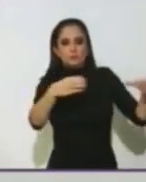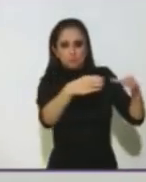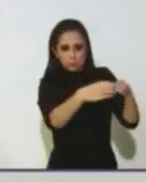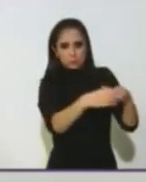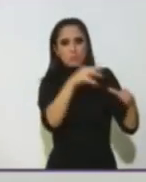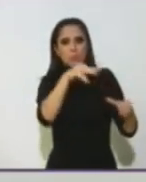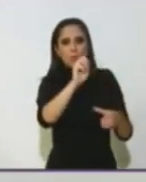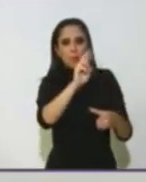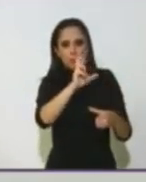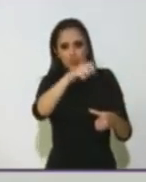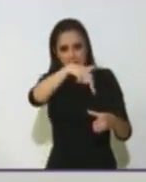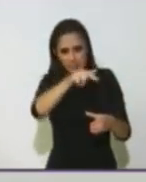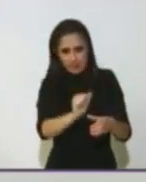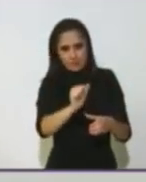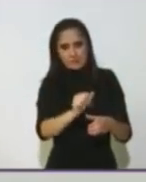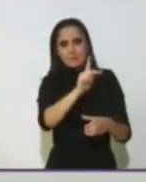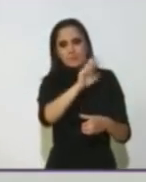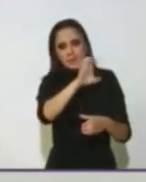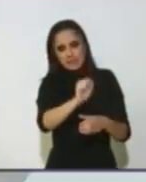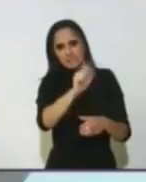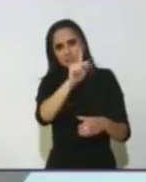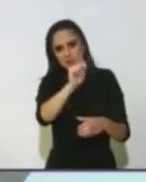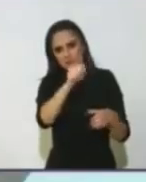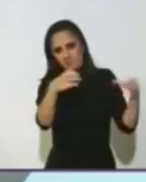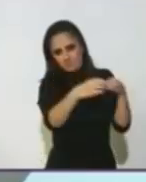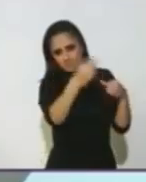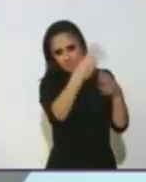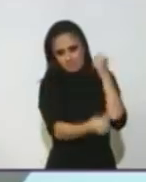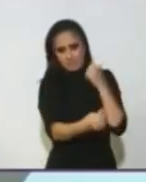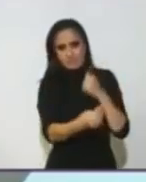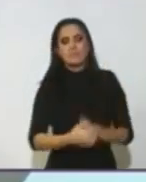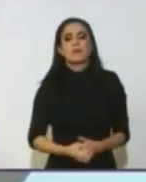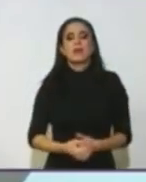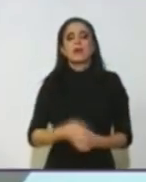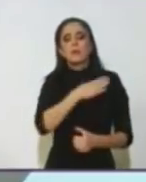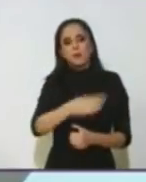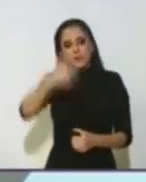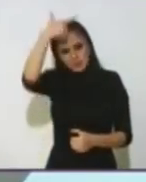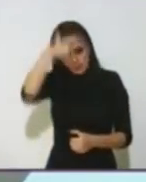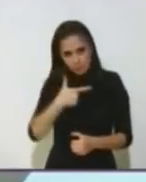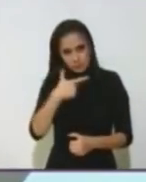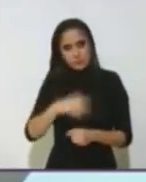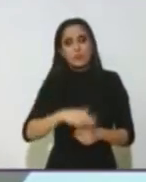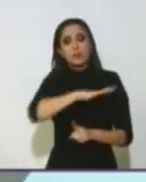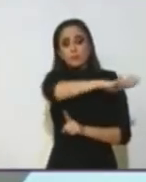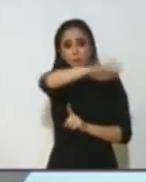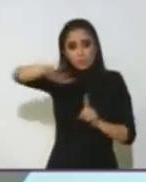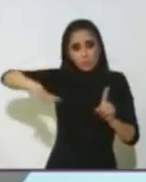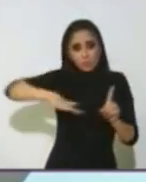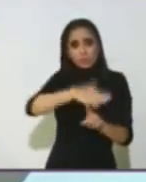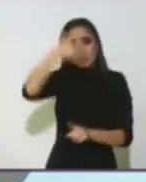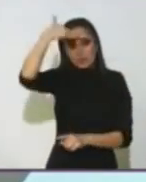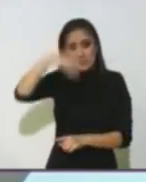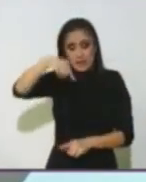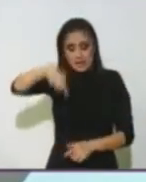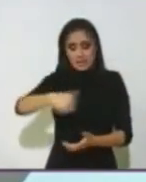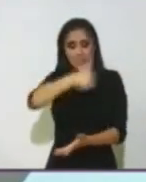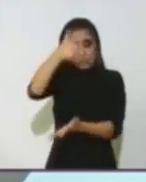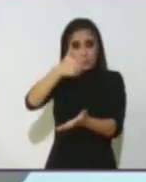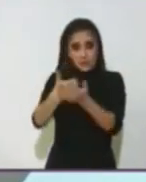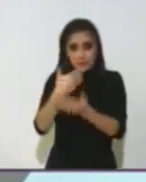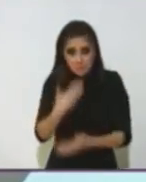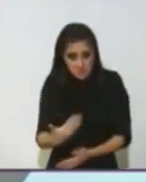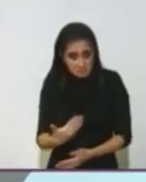haremos historia adelante clave buenas noches todas y todos sabemos que la ciudad no está bien